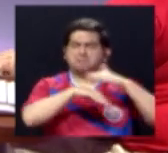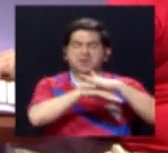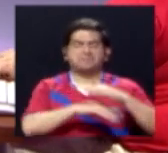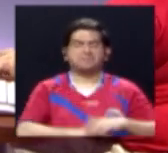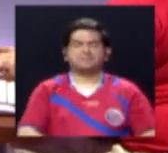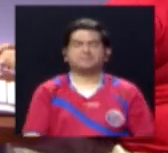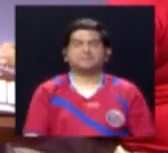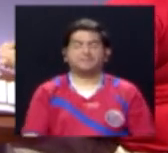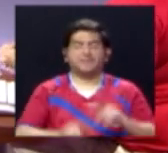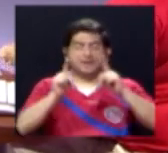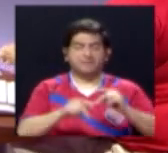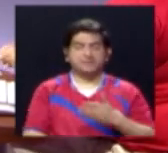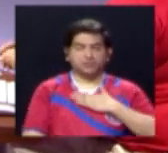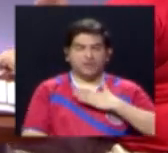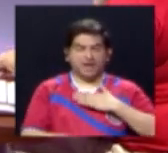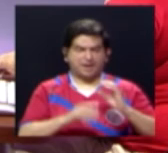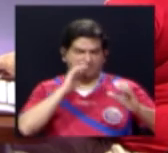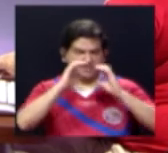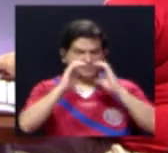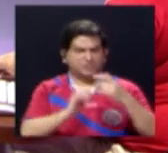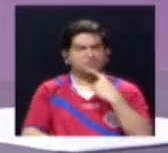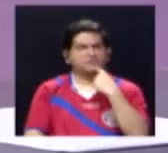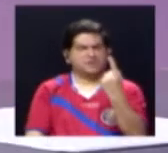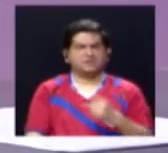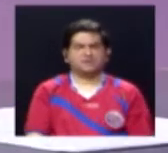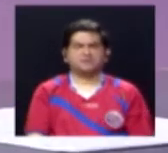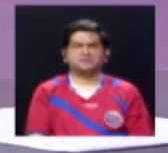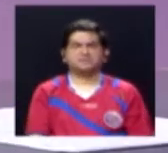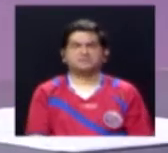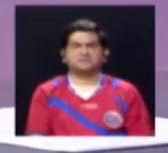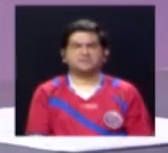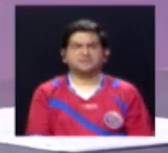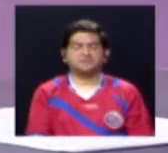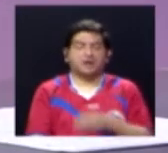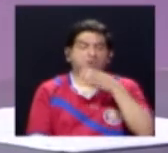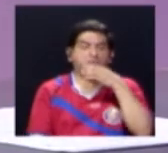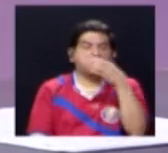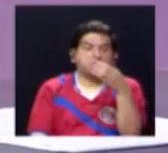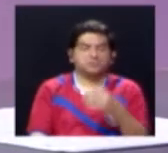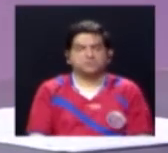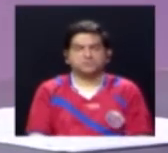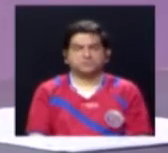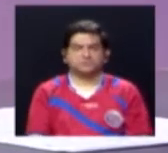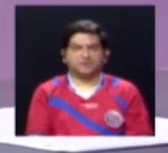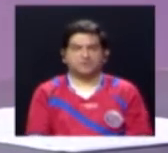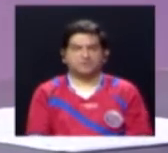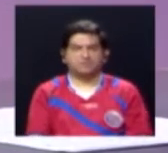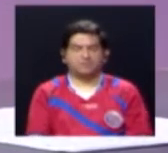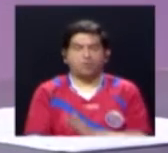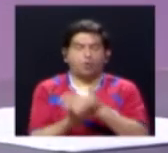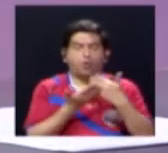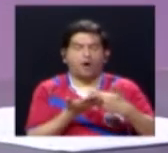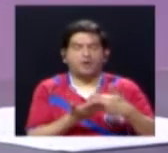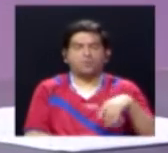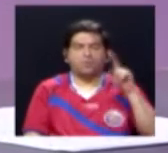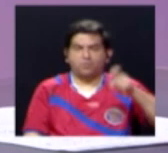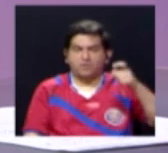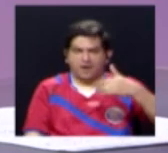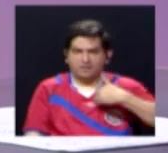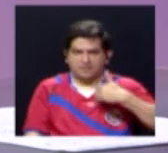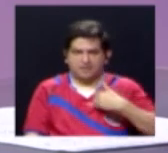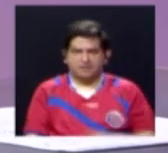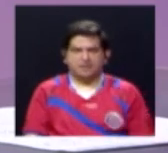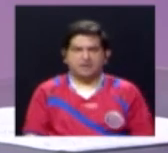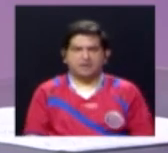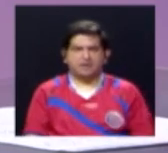que el que me escribe y la sugerencia lo que no la necesidad que tenga y este